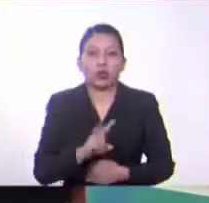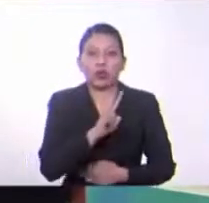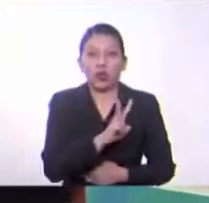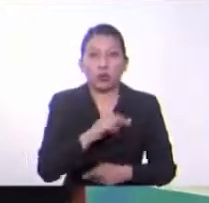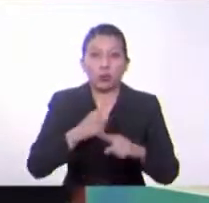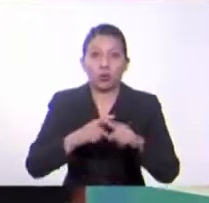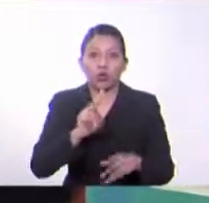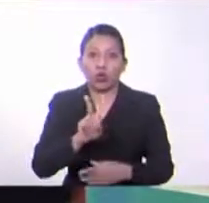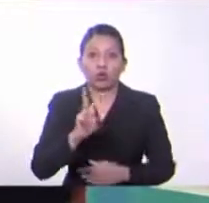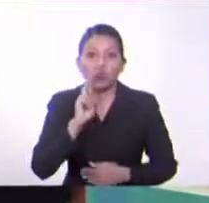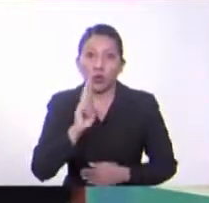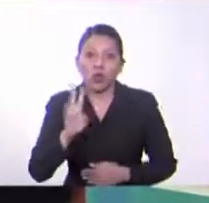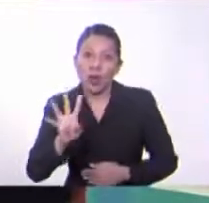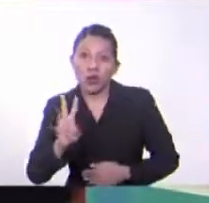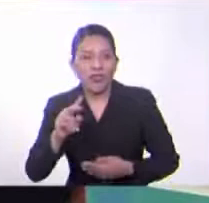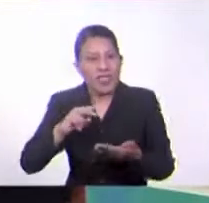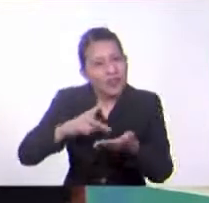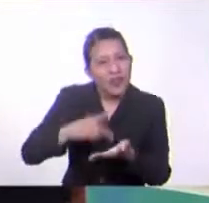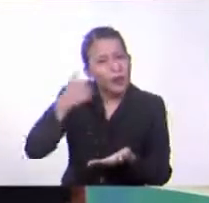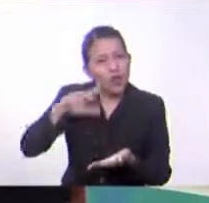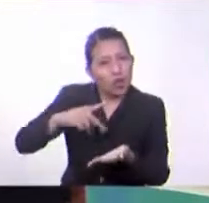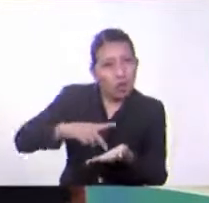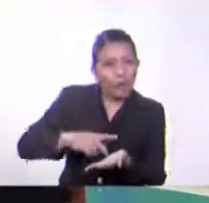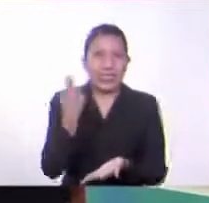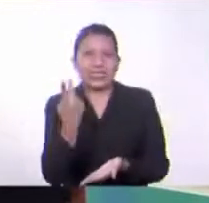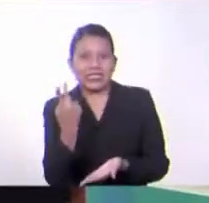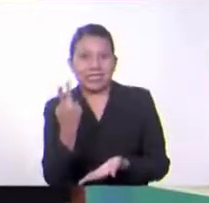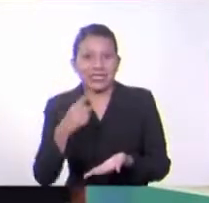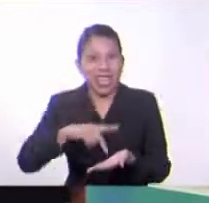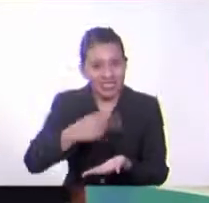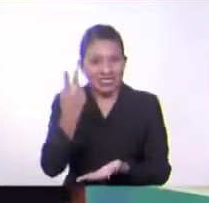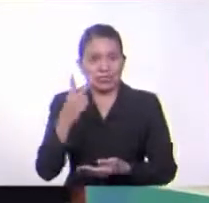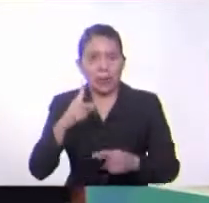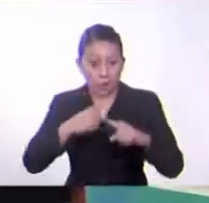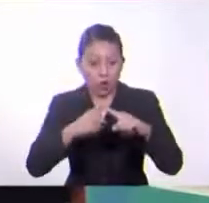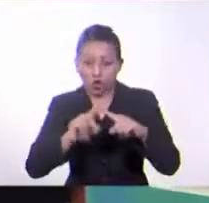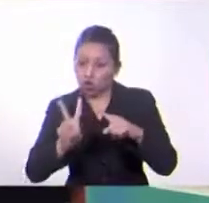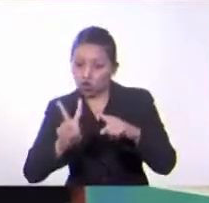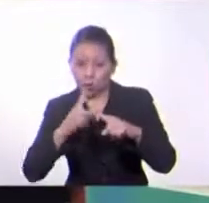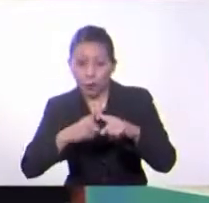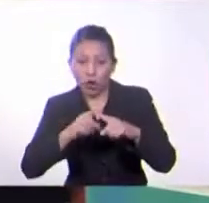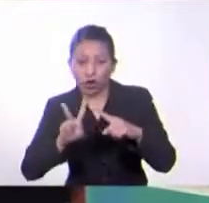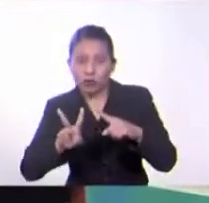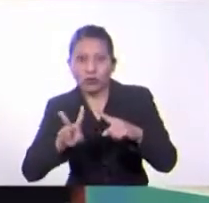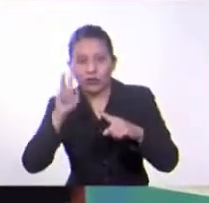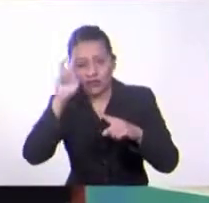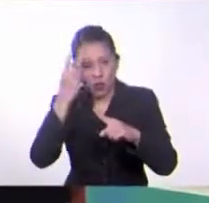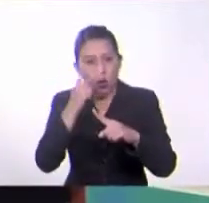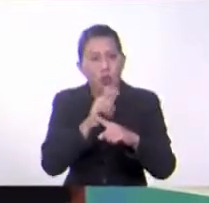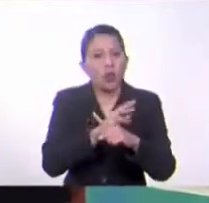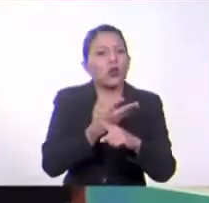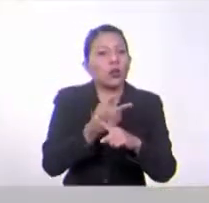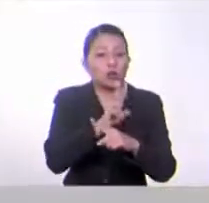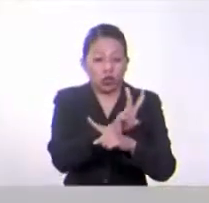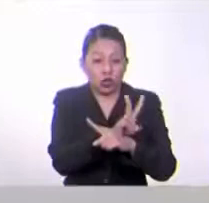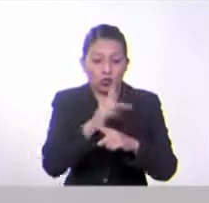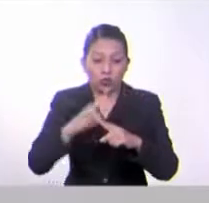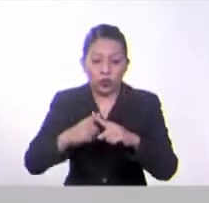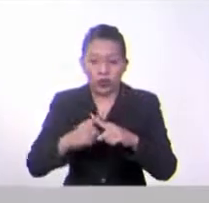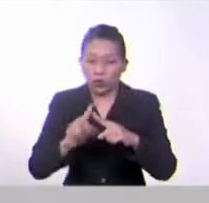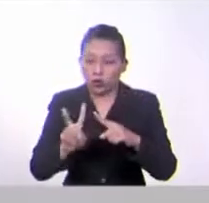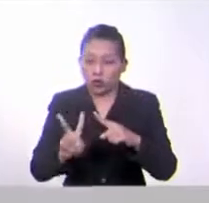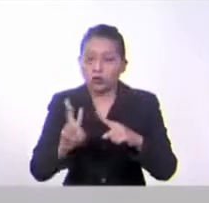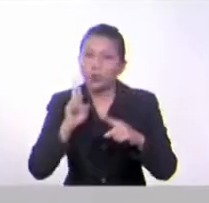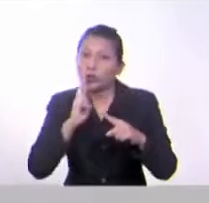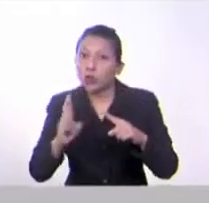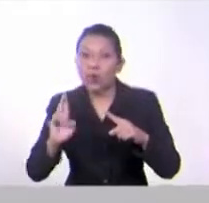Alejandra? Pues, escribe. Como duplicar era multiplicar por 2, tendría 2 por 2, 4. Es